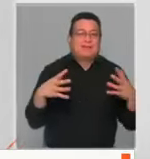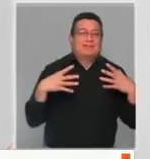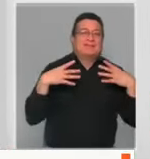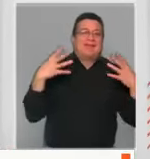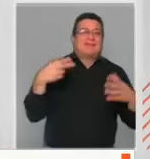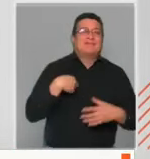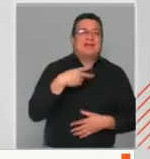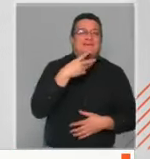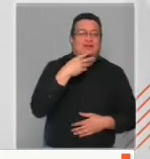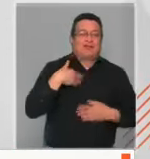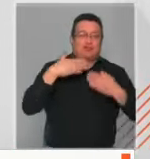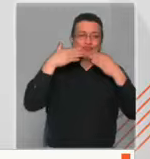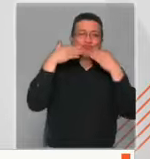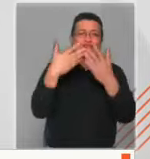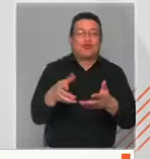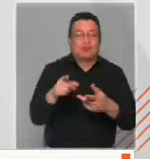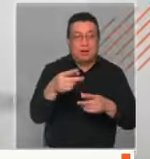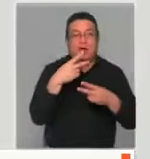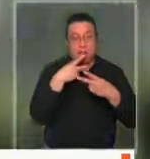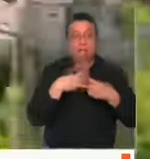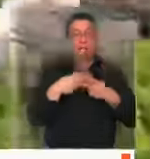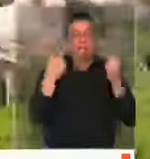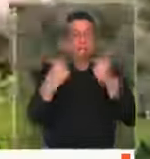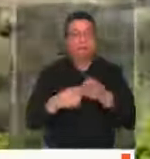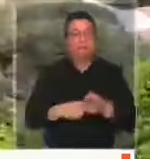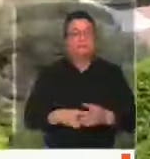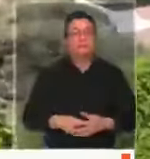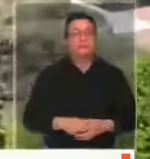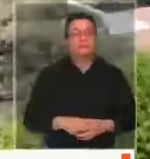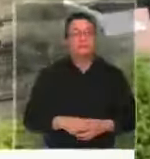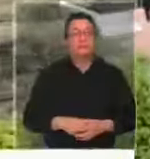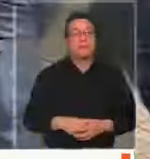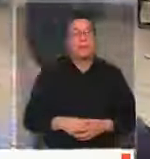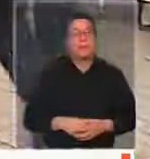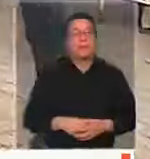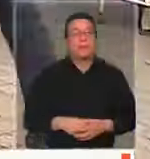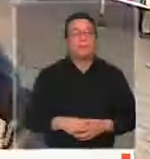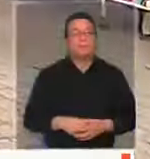vida, según sus propias palabras en redes sociales.